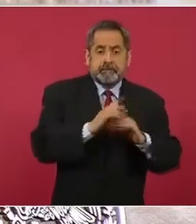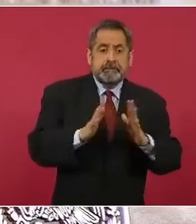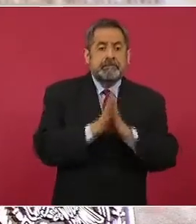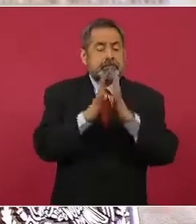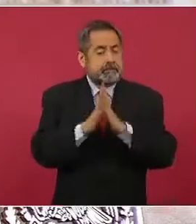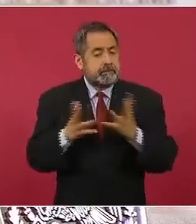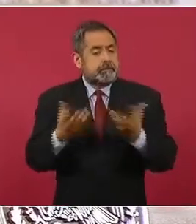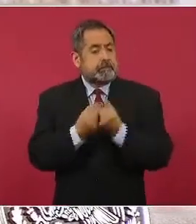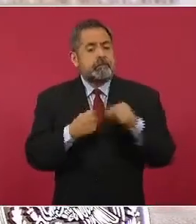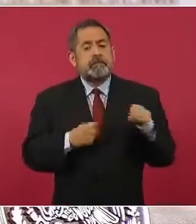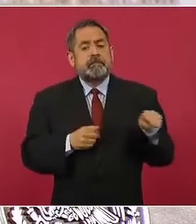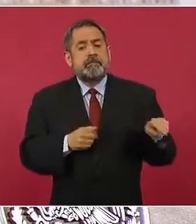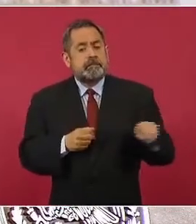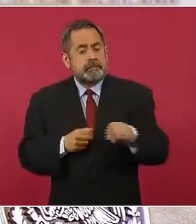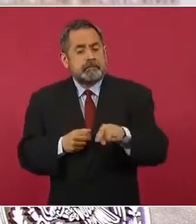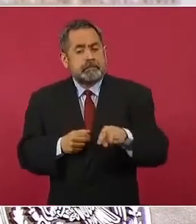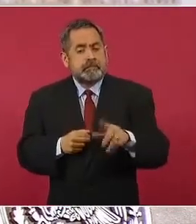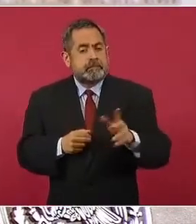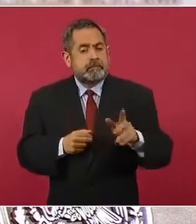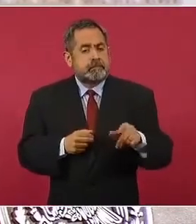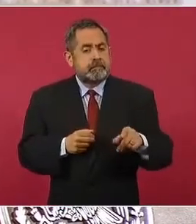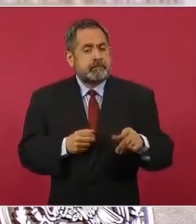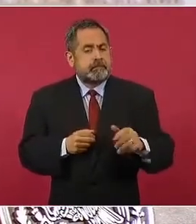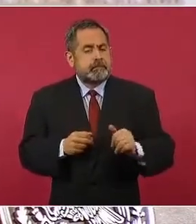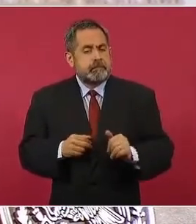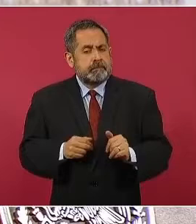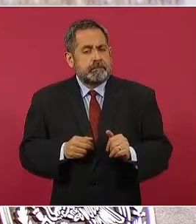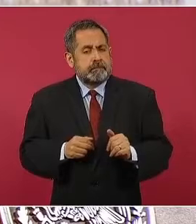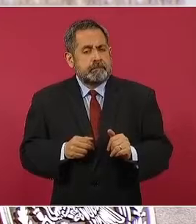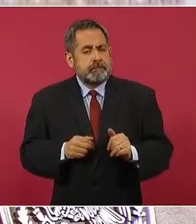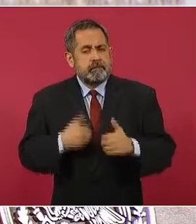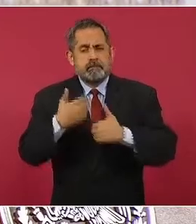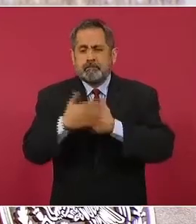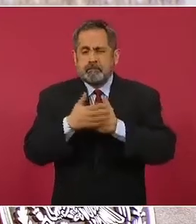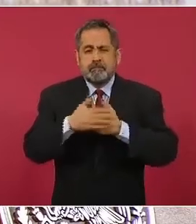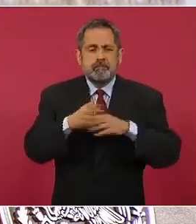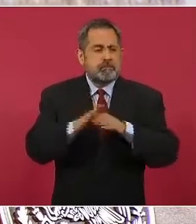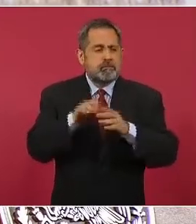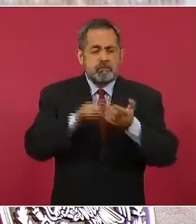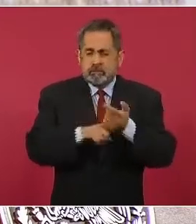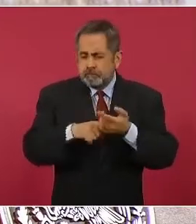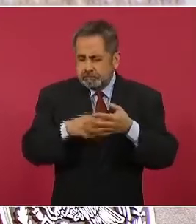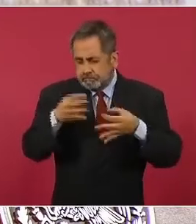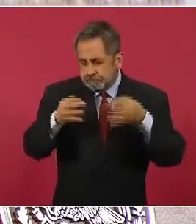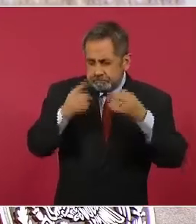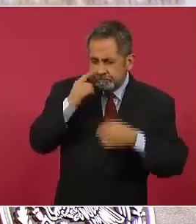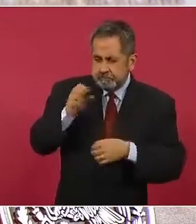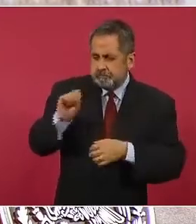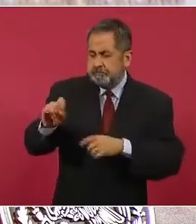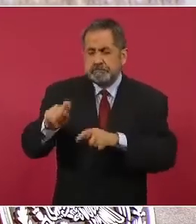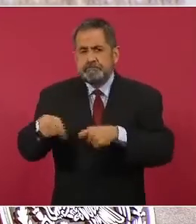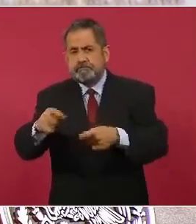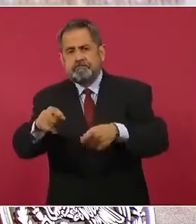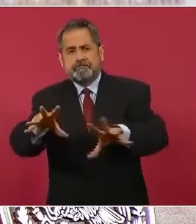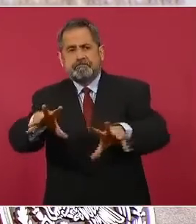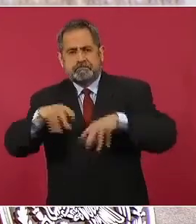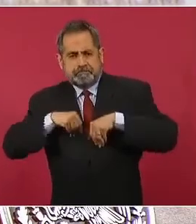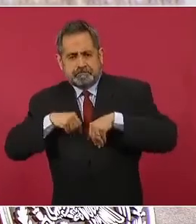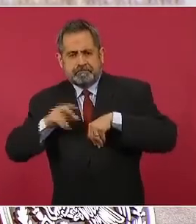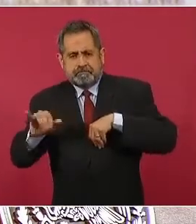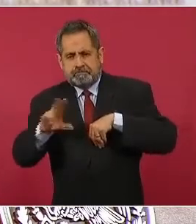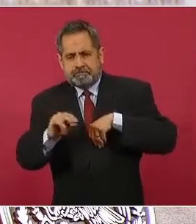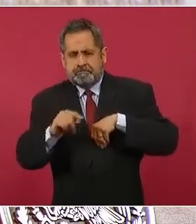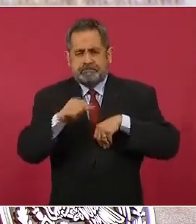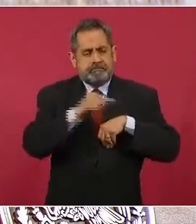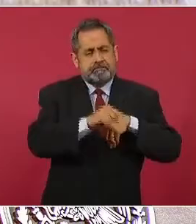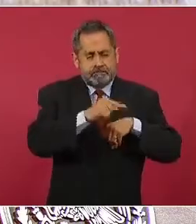hay que hacer una revisión sobre esto y desde luego hay muchas asociaciones